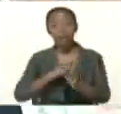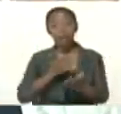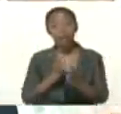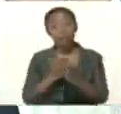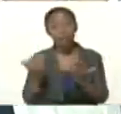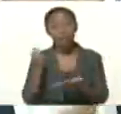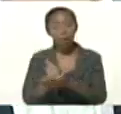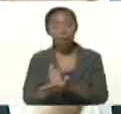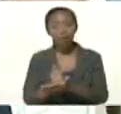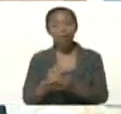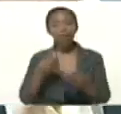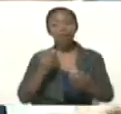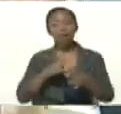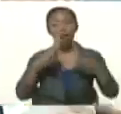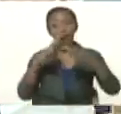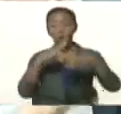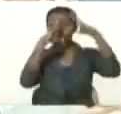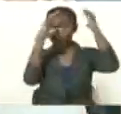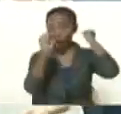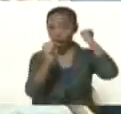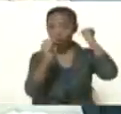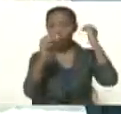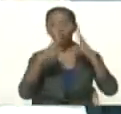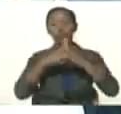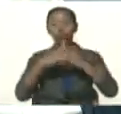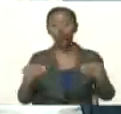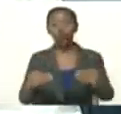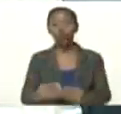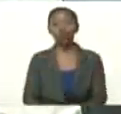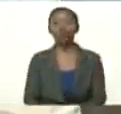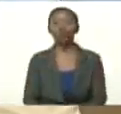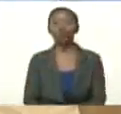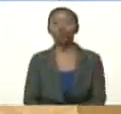se da en los consulados, en las embajadas.